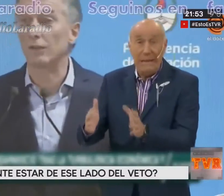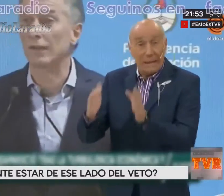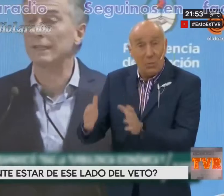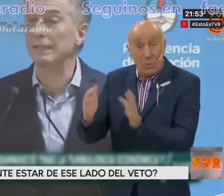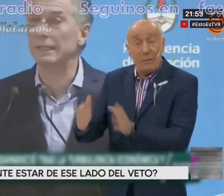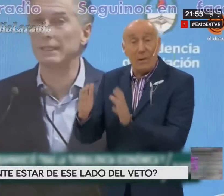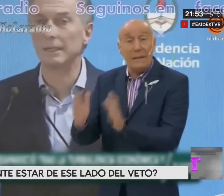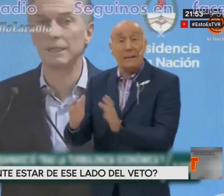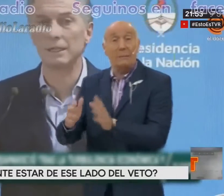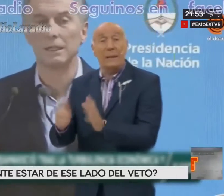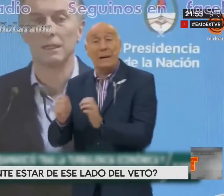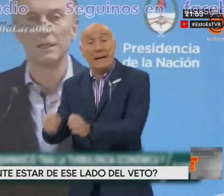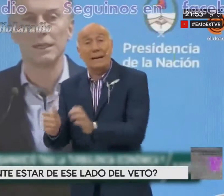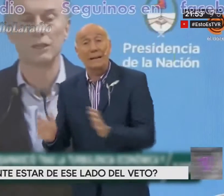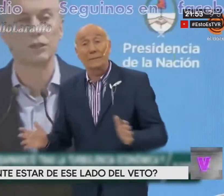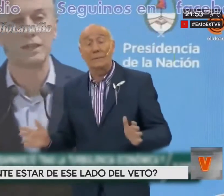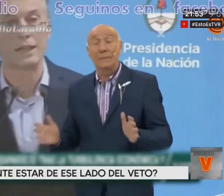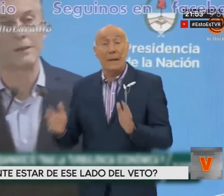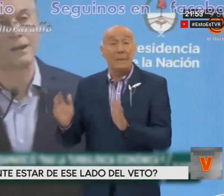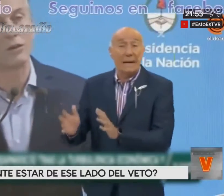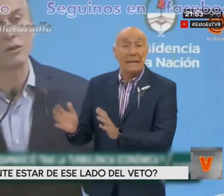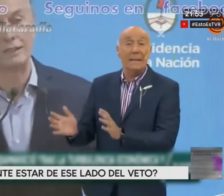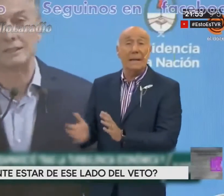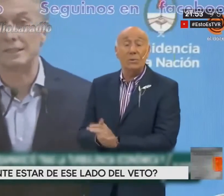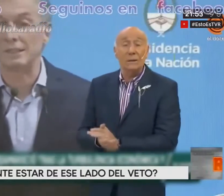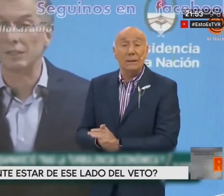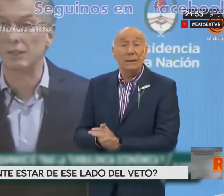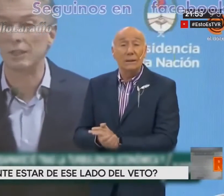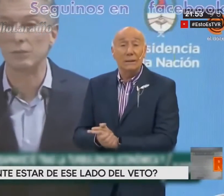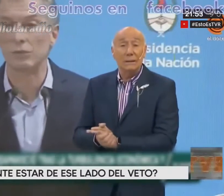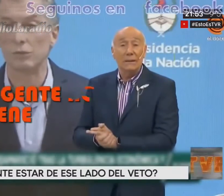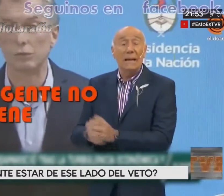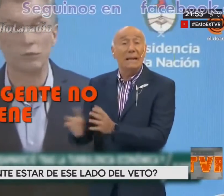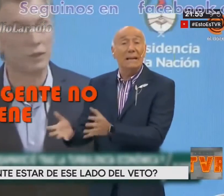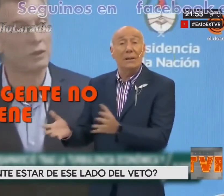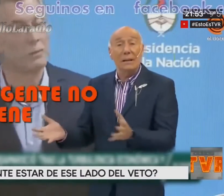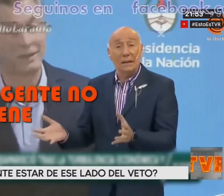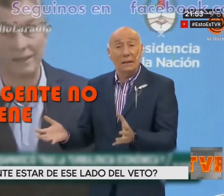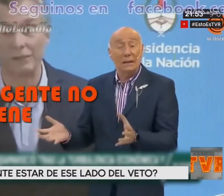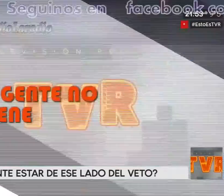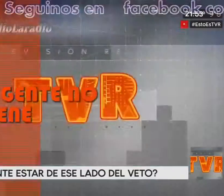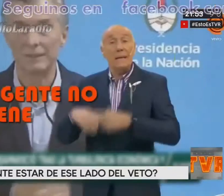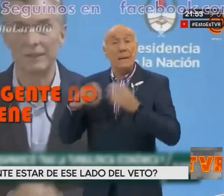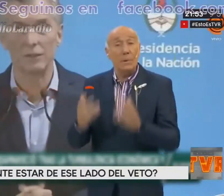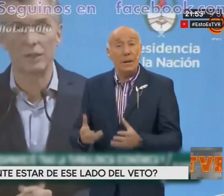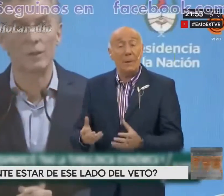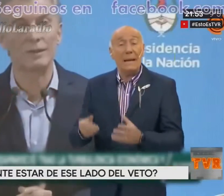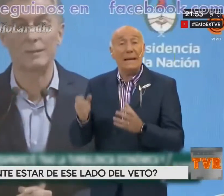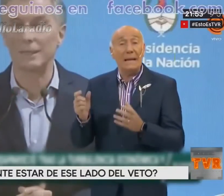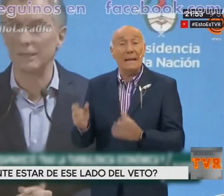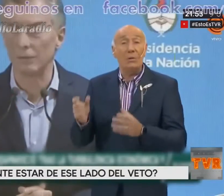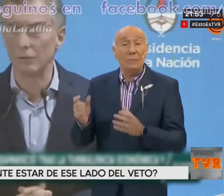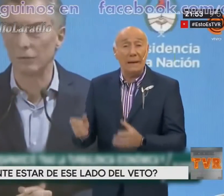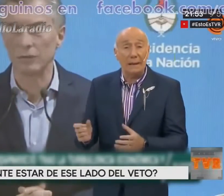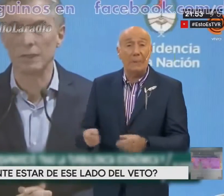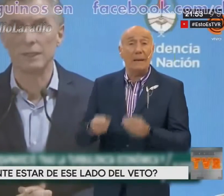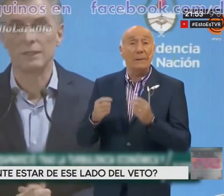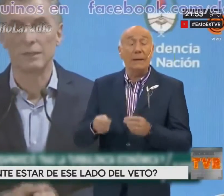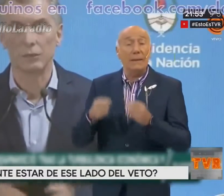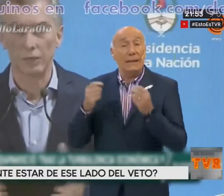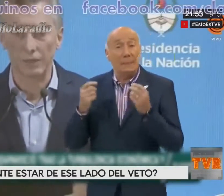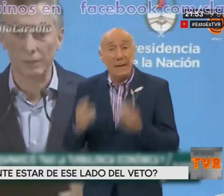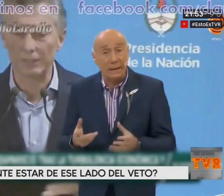díganme, ¿cómo vamos a hacer para pagarla? Para pagar ese ajuste, si la gente no la tiene. Y después, para que le quede un margen